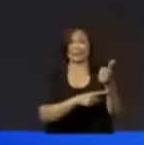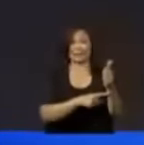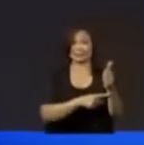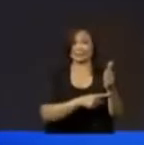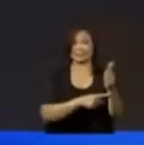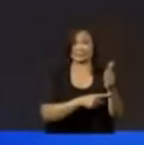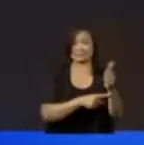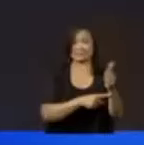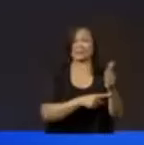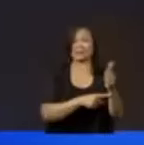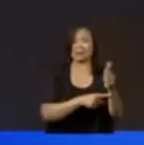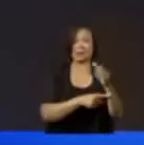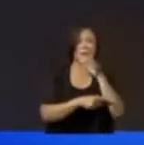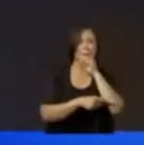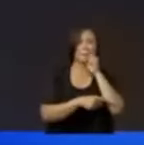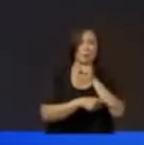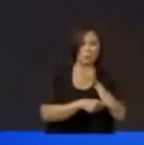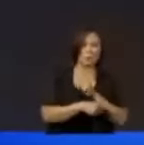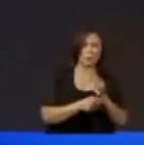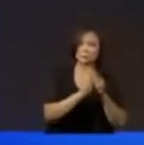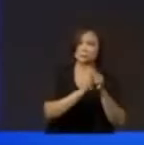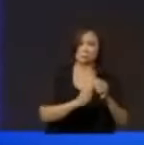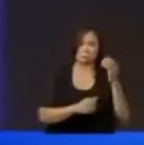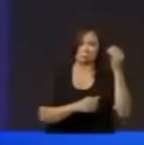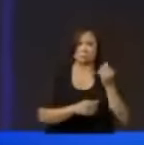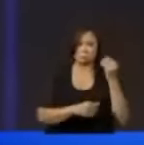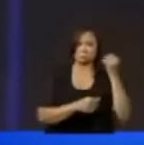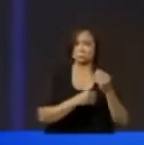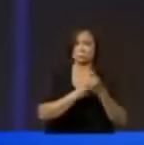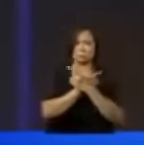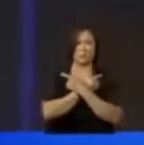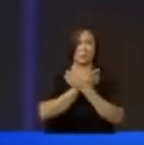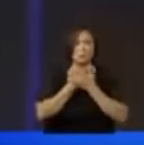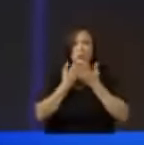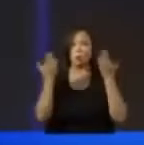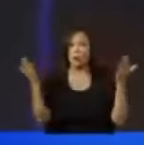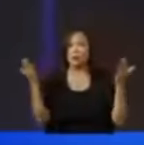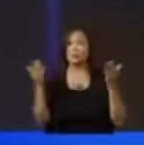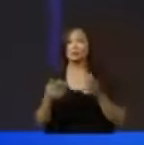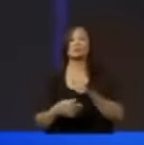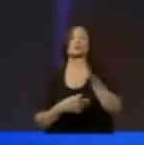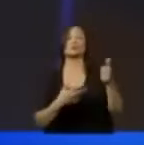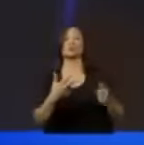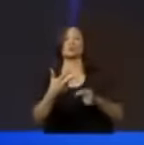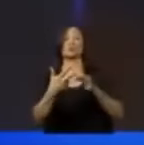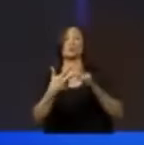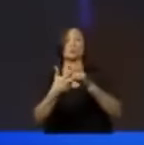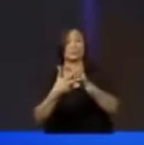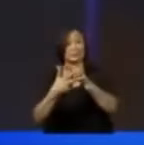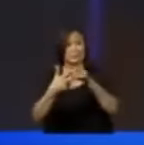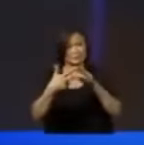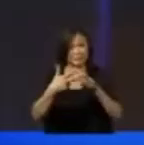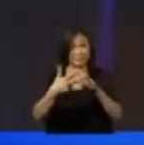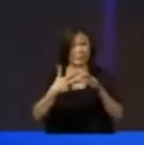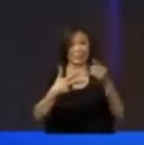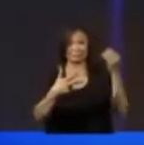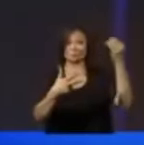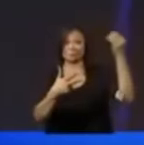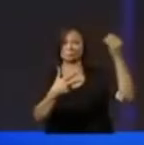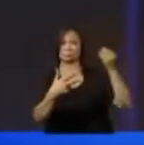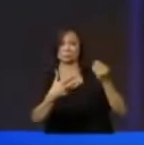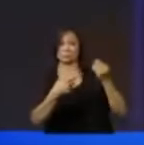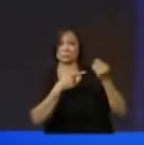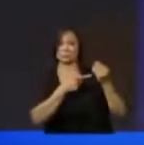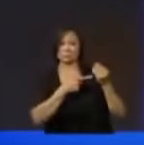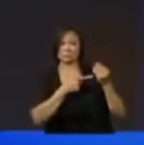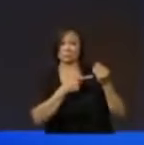7 de cada 10 llegan a la vejez con una pensión. Y los otros 3 que llegan con una pensión,